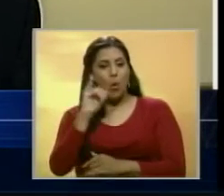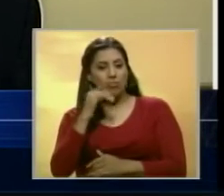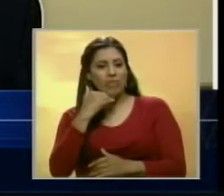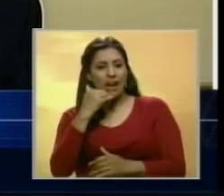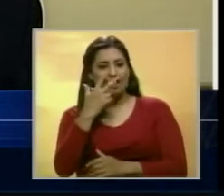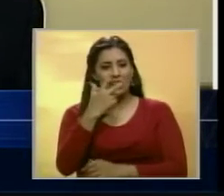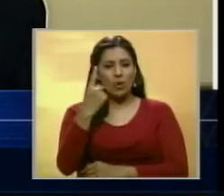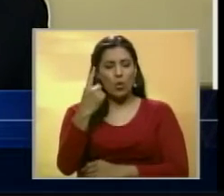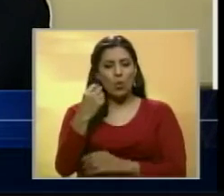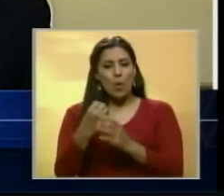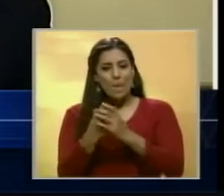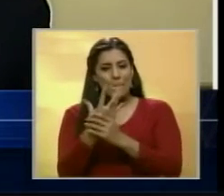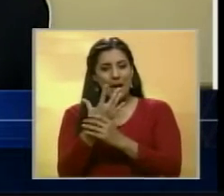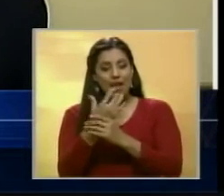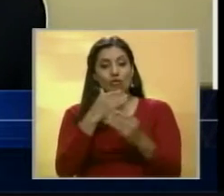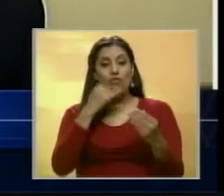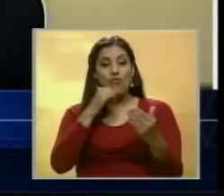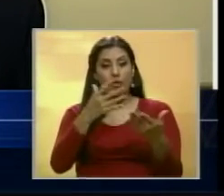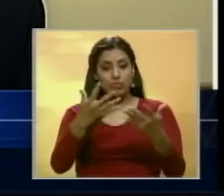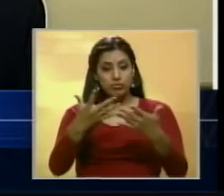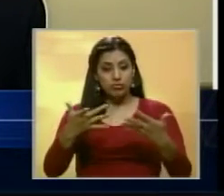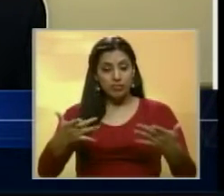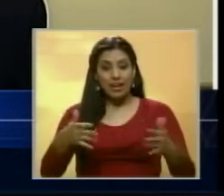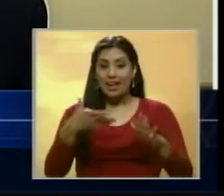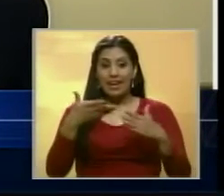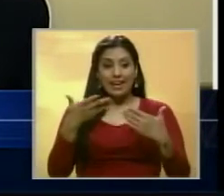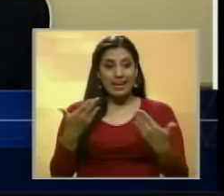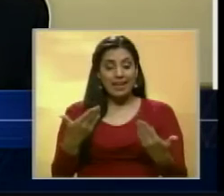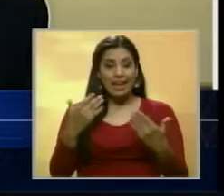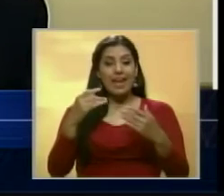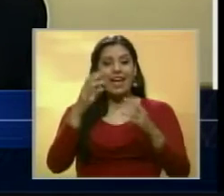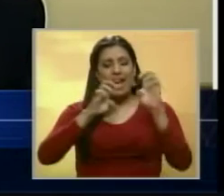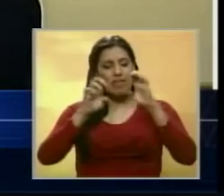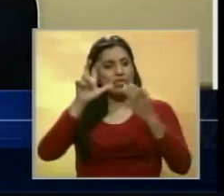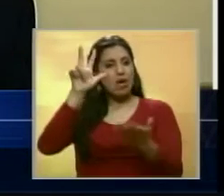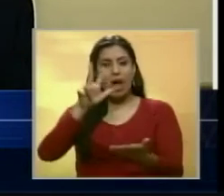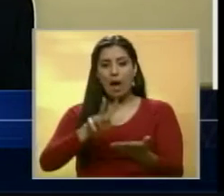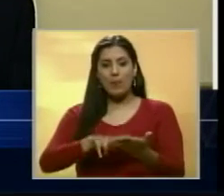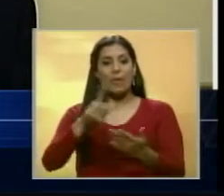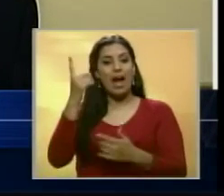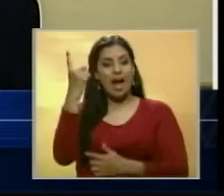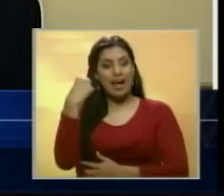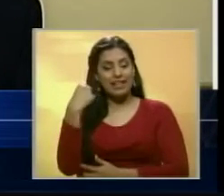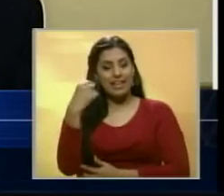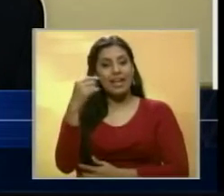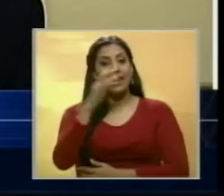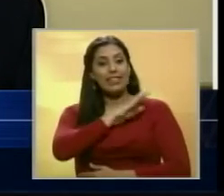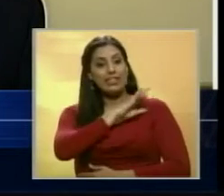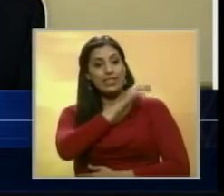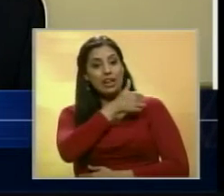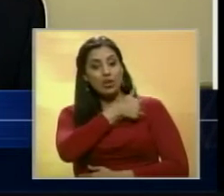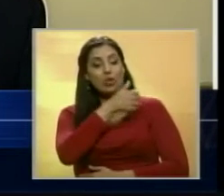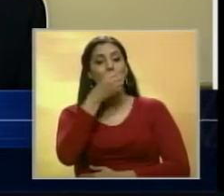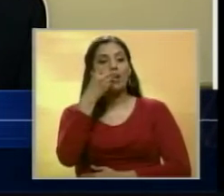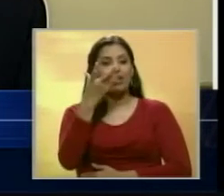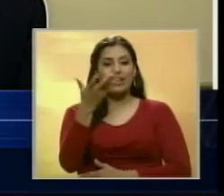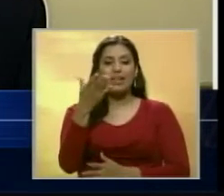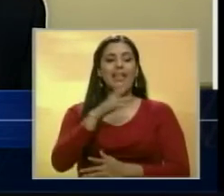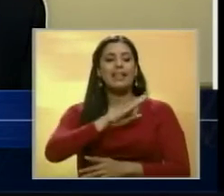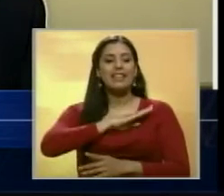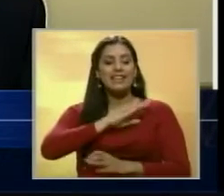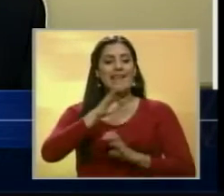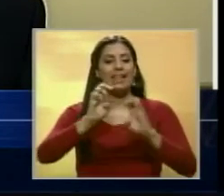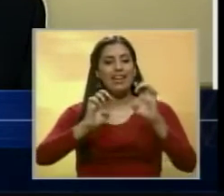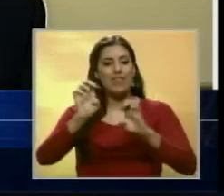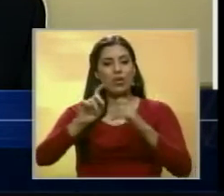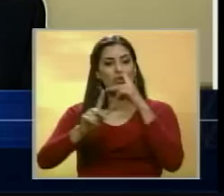pasado 31 de mayo y cuyo informe terminó de estudiarse y aprobarse ayer en el directorio. Dijo que fueron sometidas